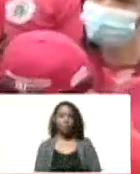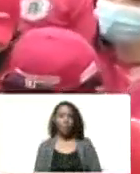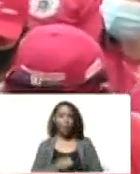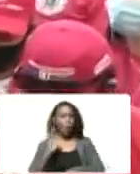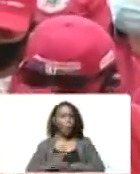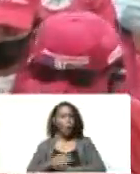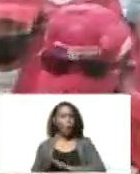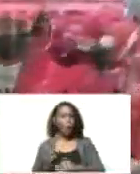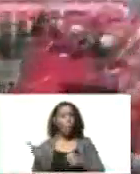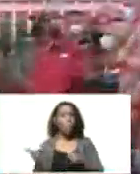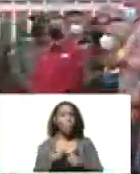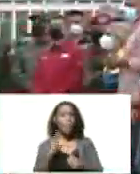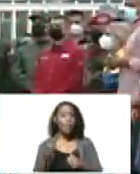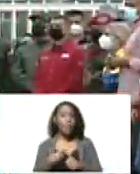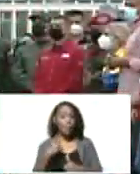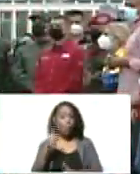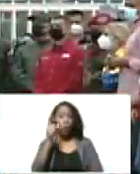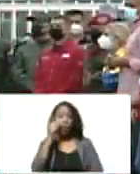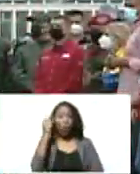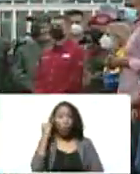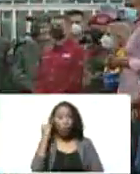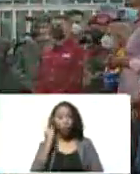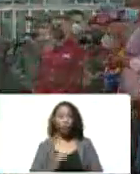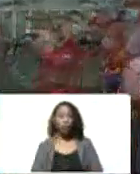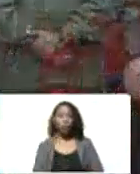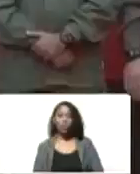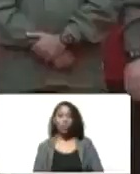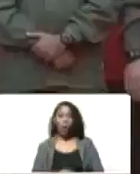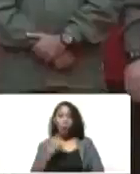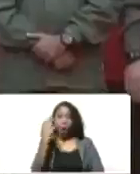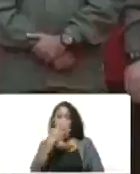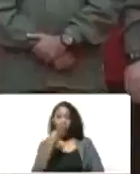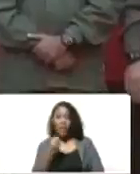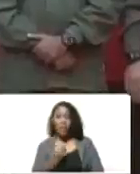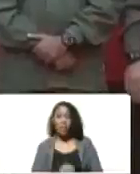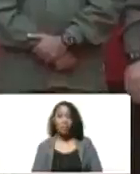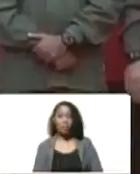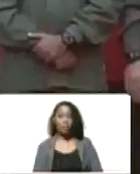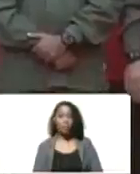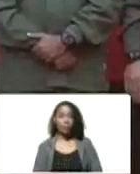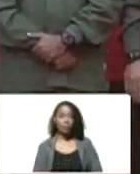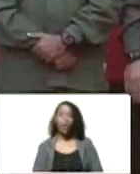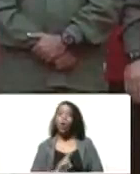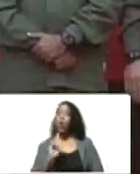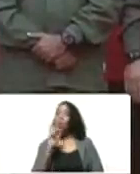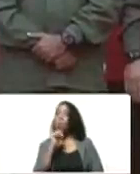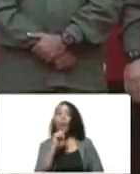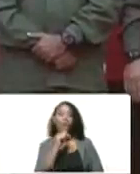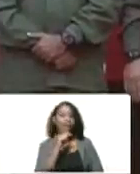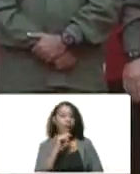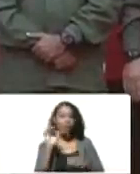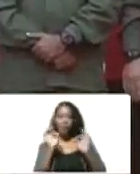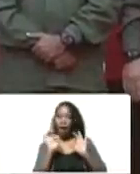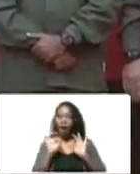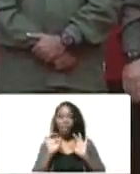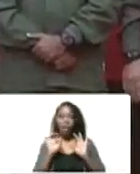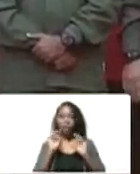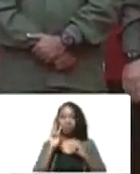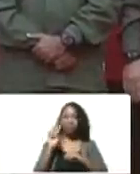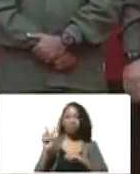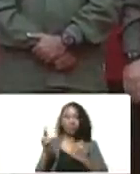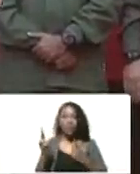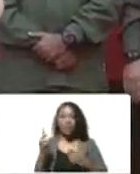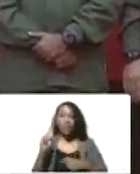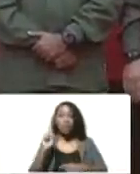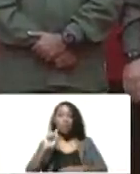porque al principio, muchachas, muchachos, no teníamos más nada que ver sino que el